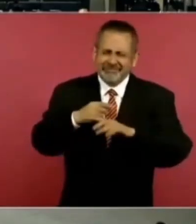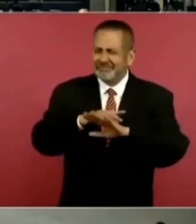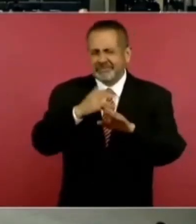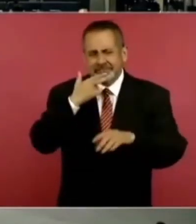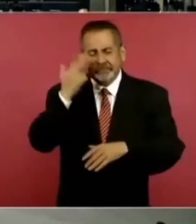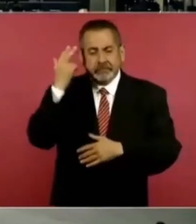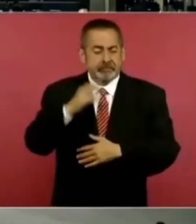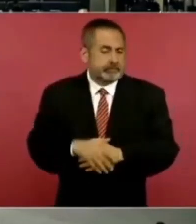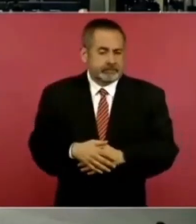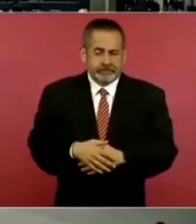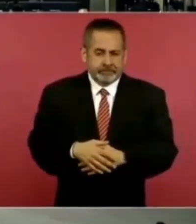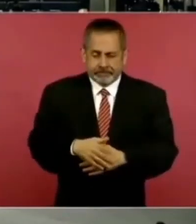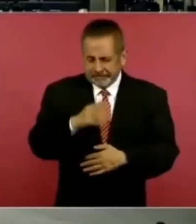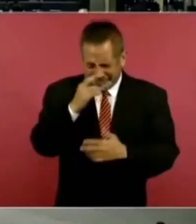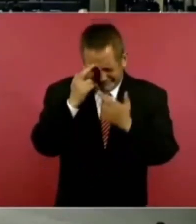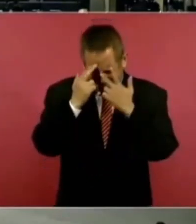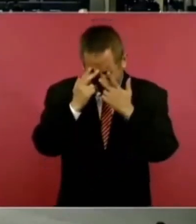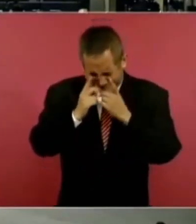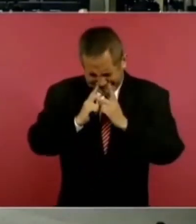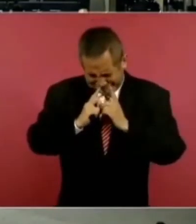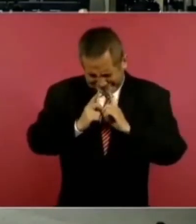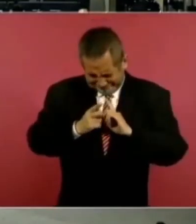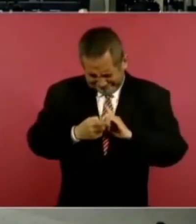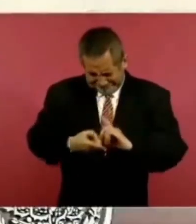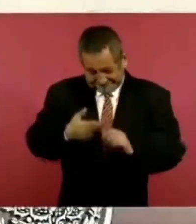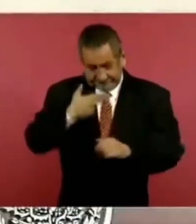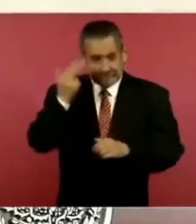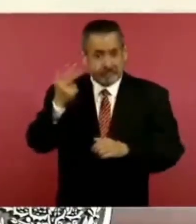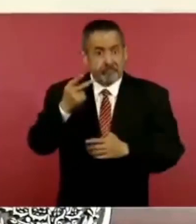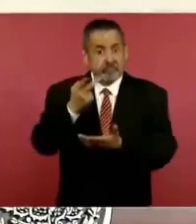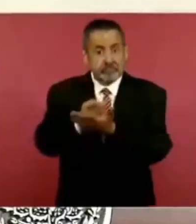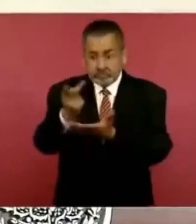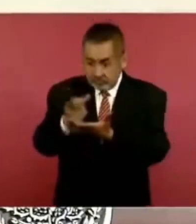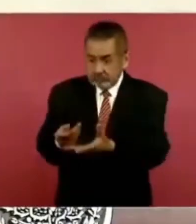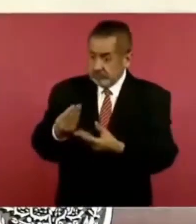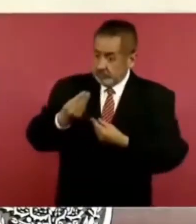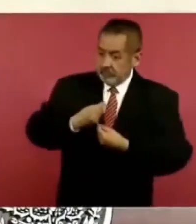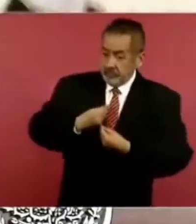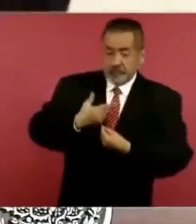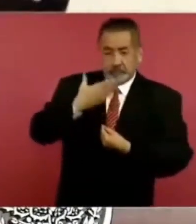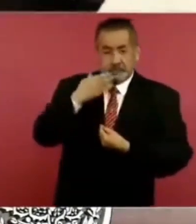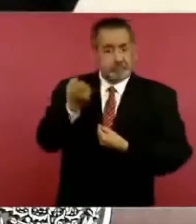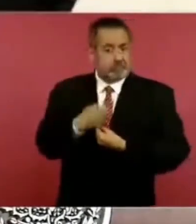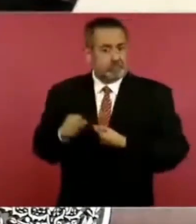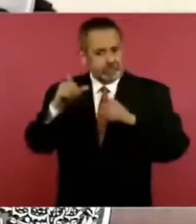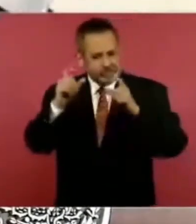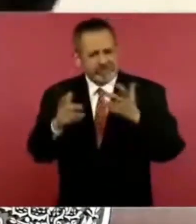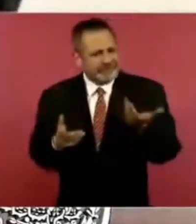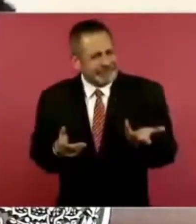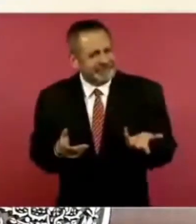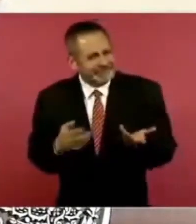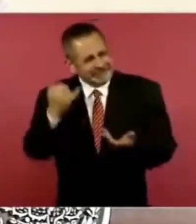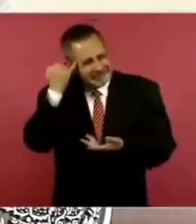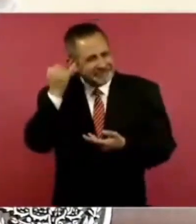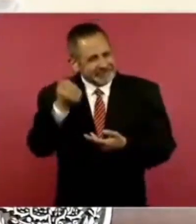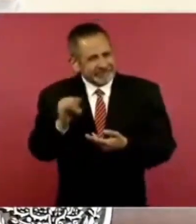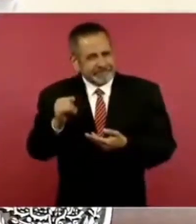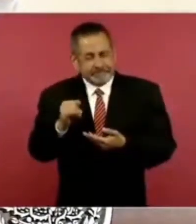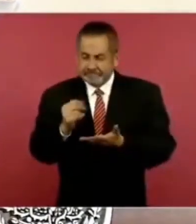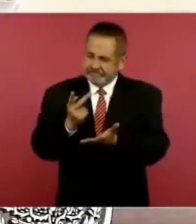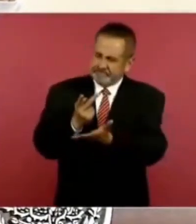no aguantó la depresión, a pesar del premio. Fíjense cómo lo premian,